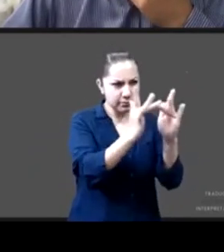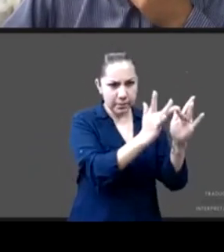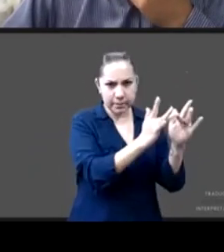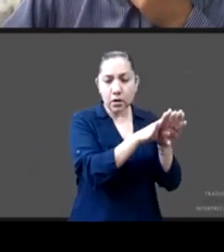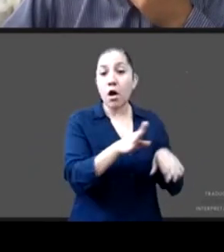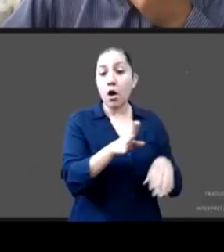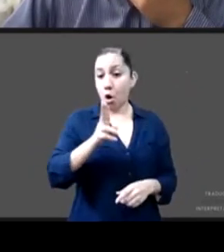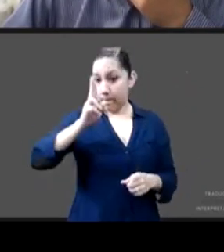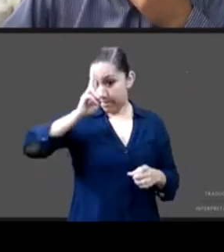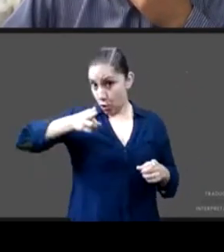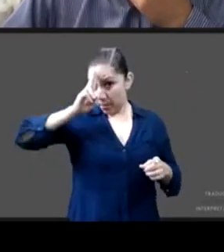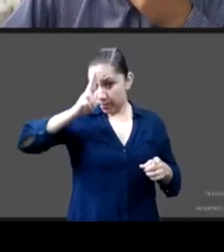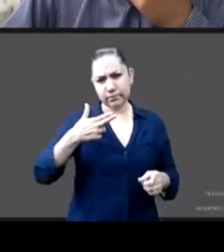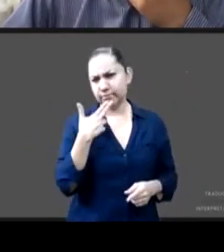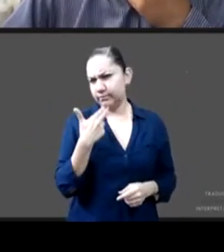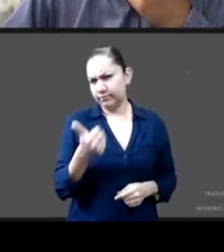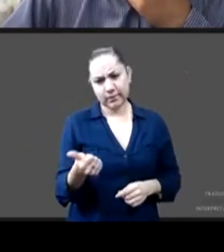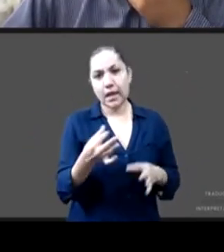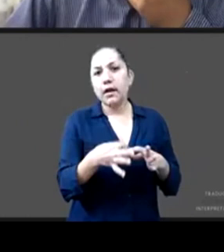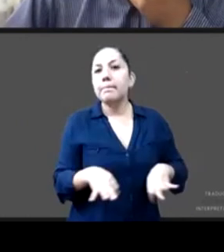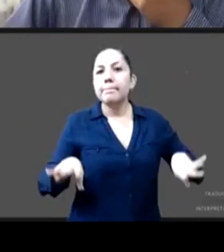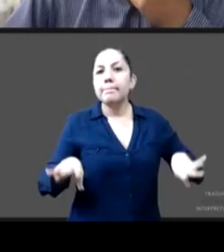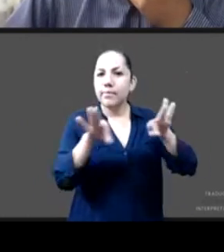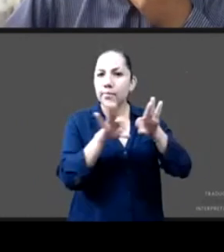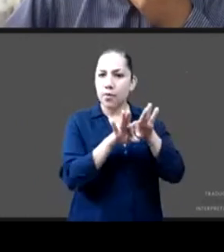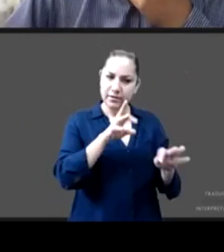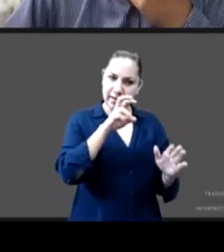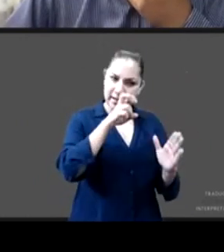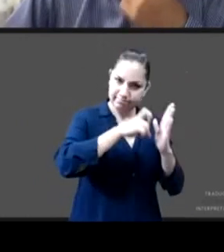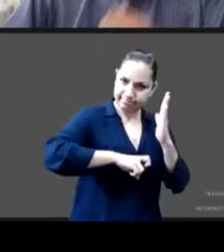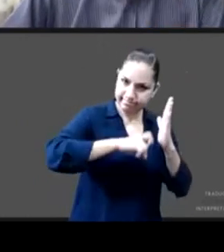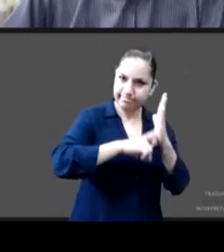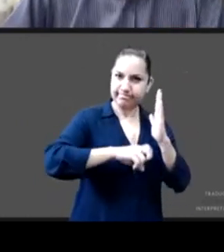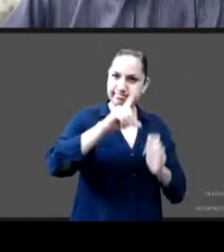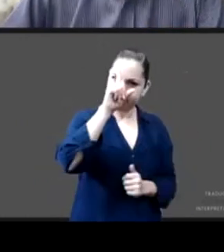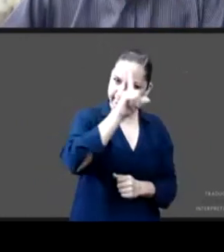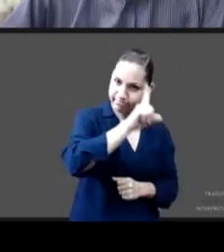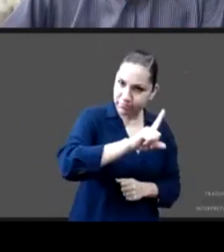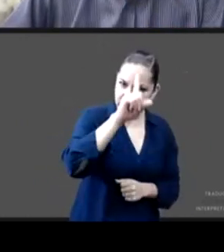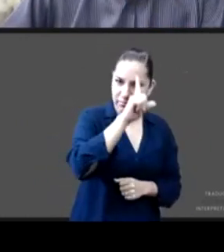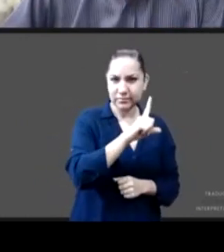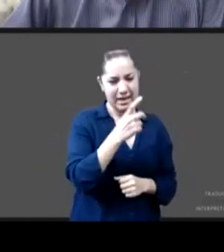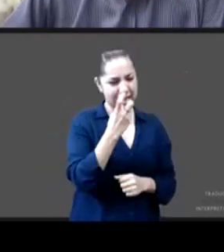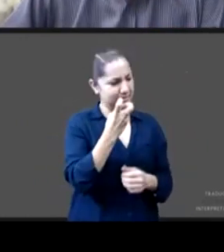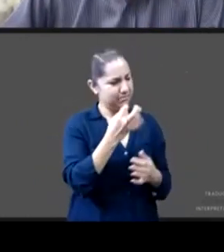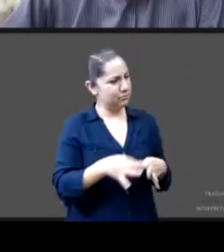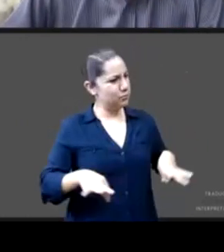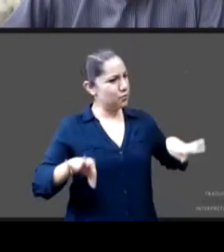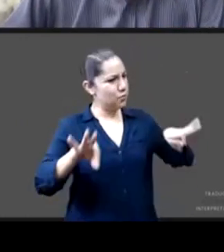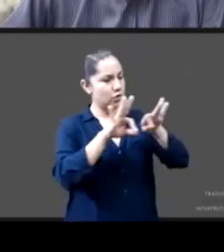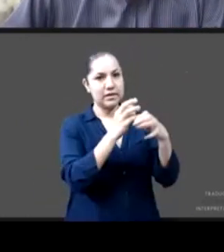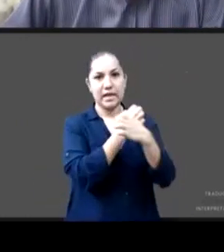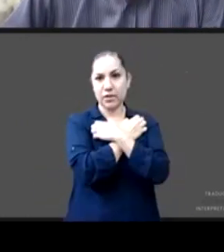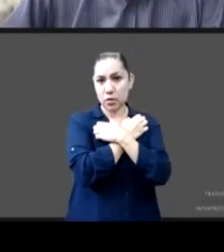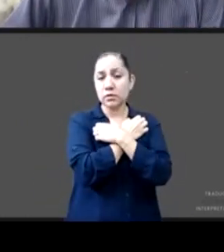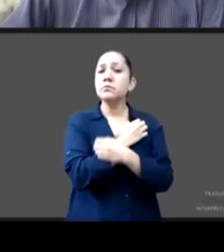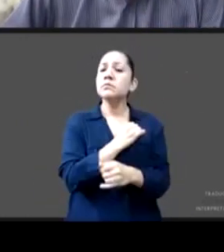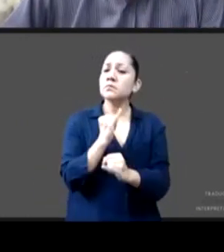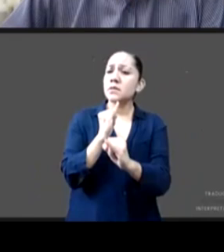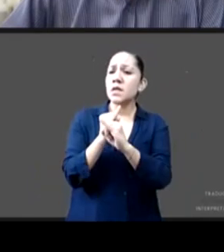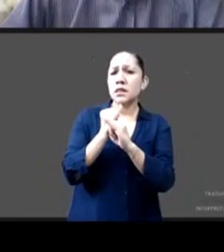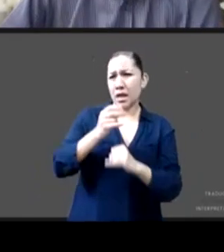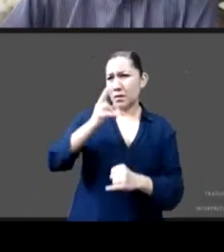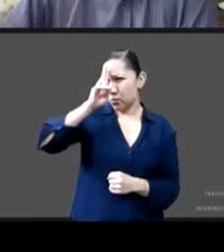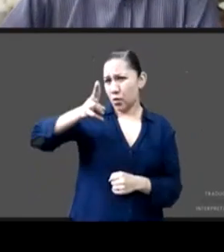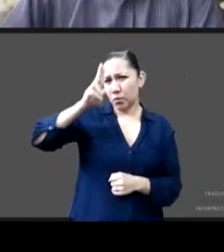la educación es la única opción. No podemos prohibir la utilización del internet, como ya lo mencionó también Juan Martín, en el